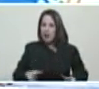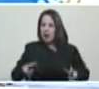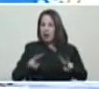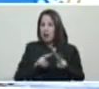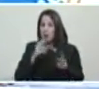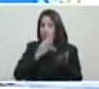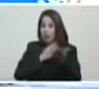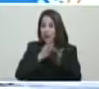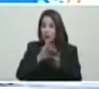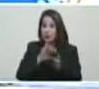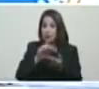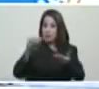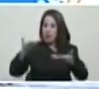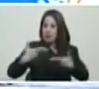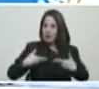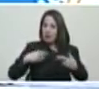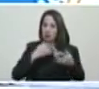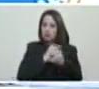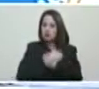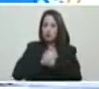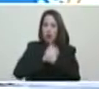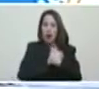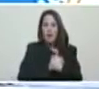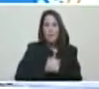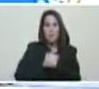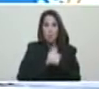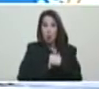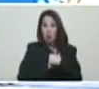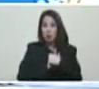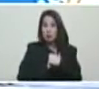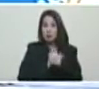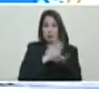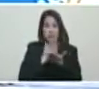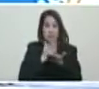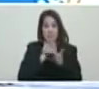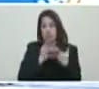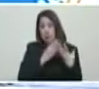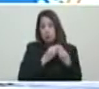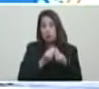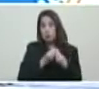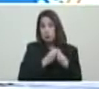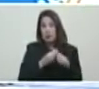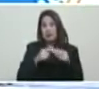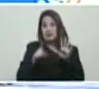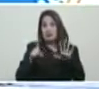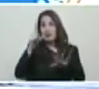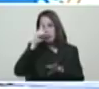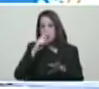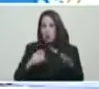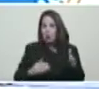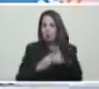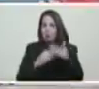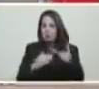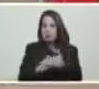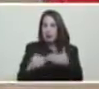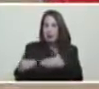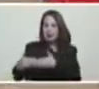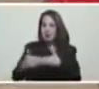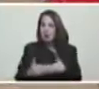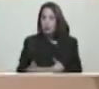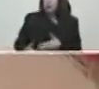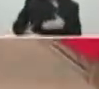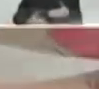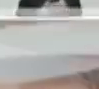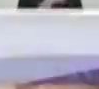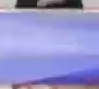dado su amor y su lealtad estos se años de batalla que he tenido contra el imperialismo y la oligarquía Gracias por el amor y